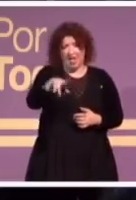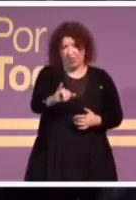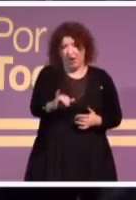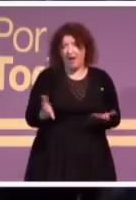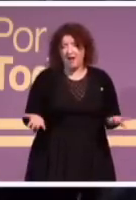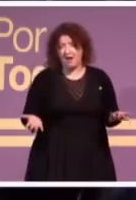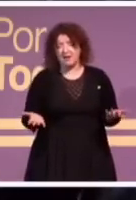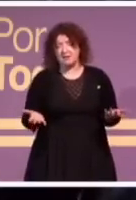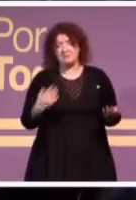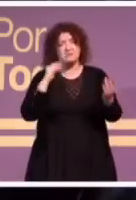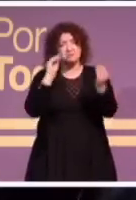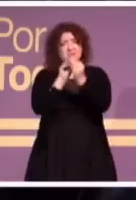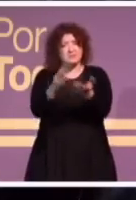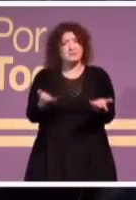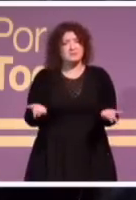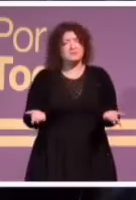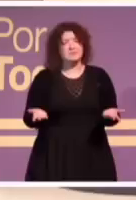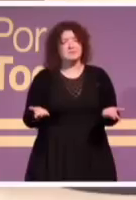tiene razón Carla.